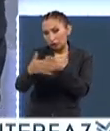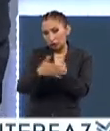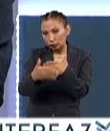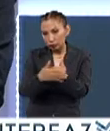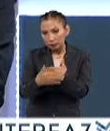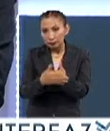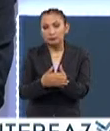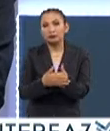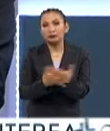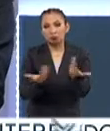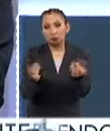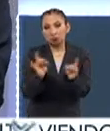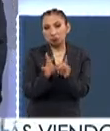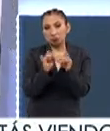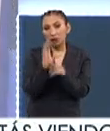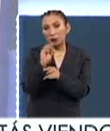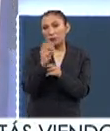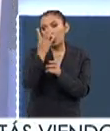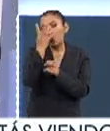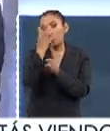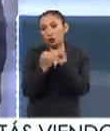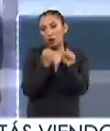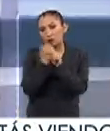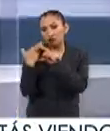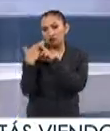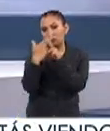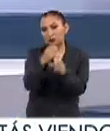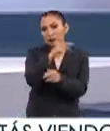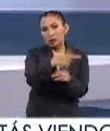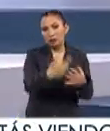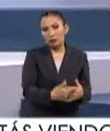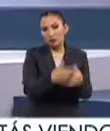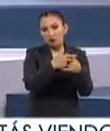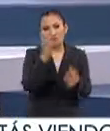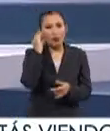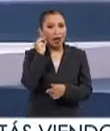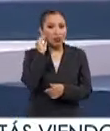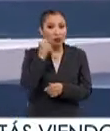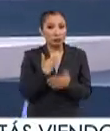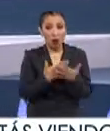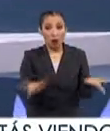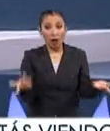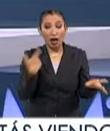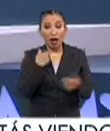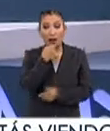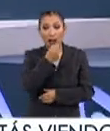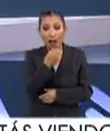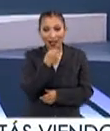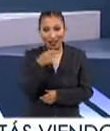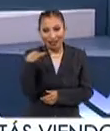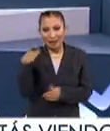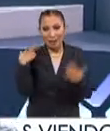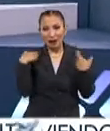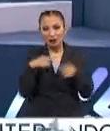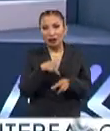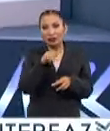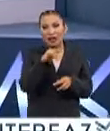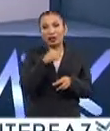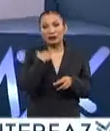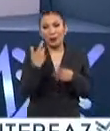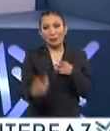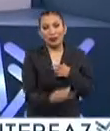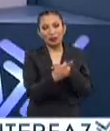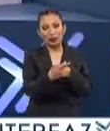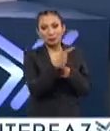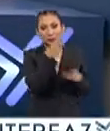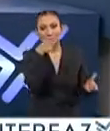lanzada en ocasión del 94 aniversario de la emisora. Pues bueno, ya tomó nuestro papel de conductor el maestro Tenorio, así que ya hizo la